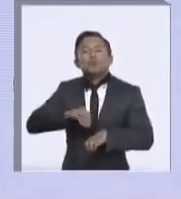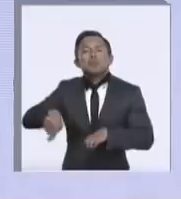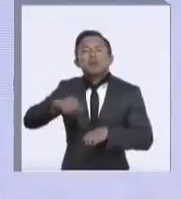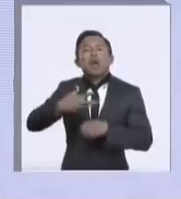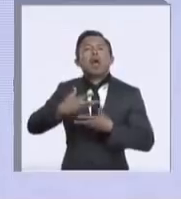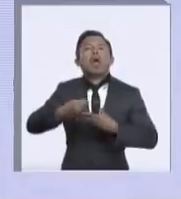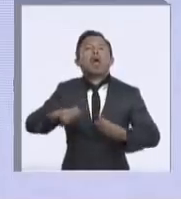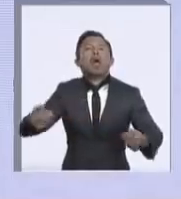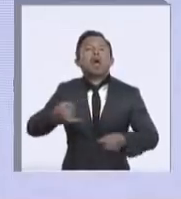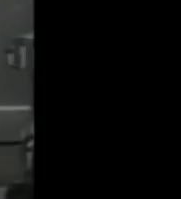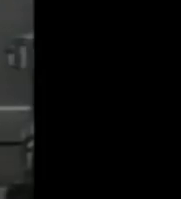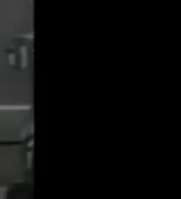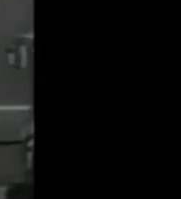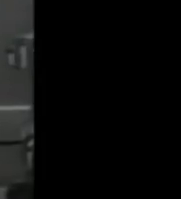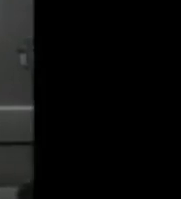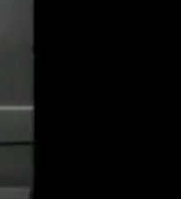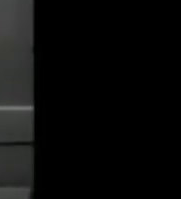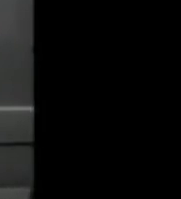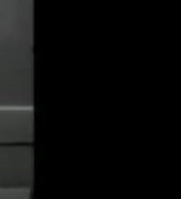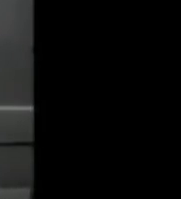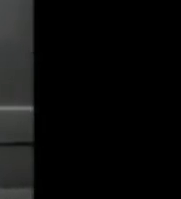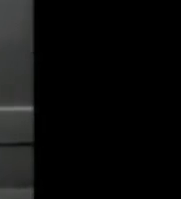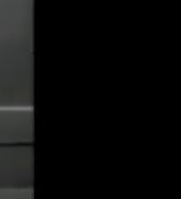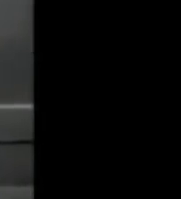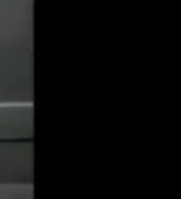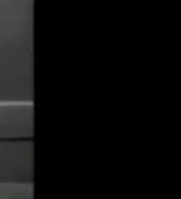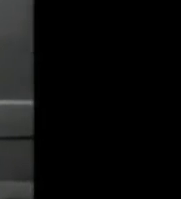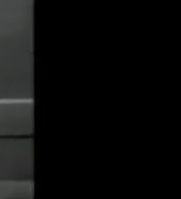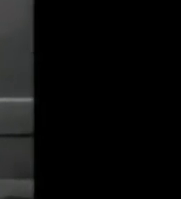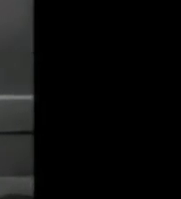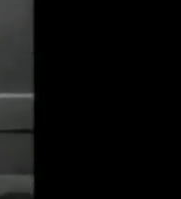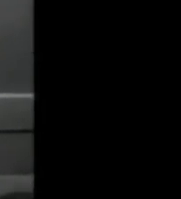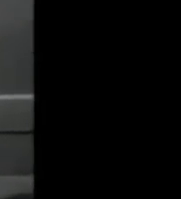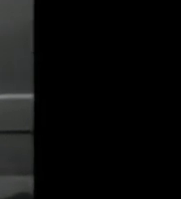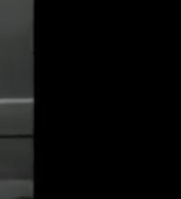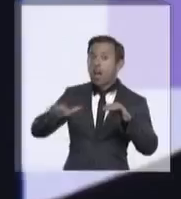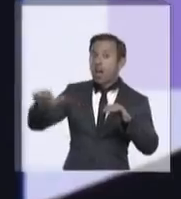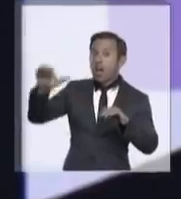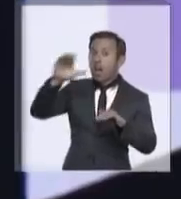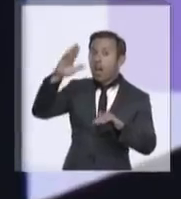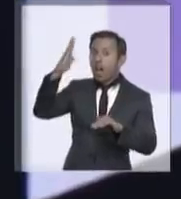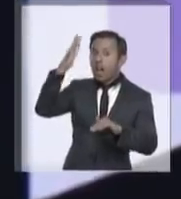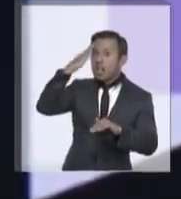abajo, como se barren las escaleras. Minidito,